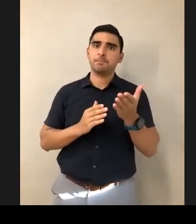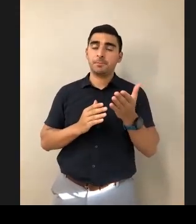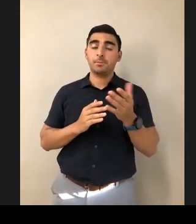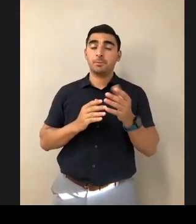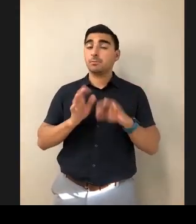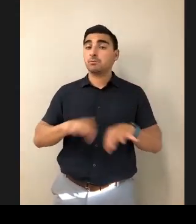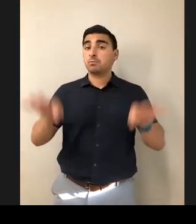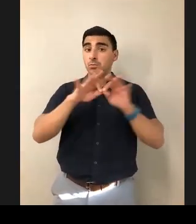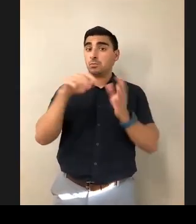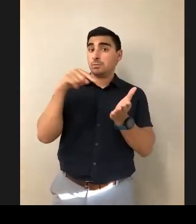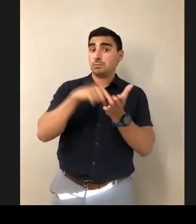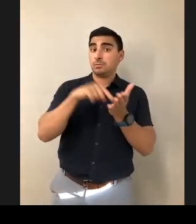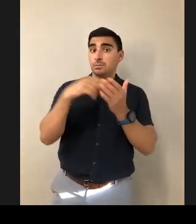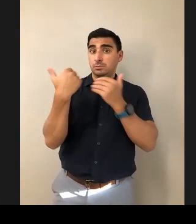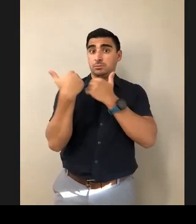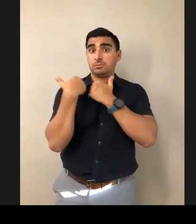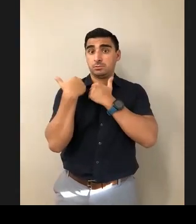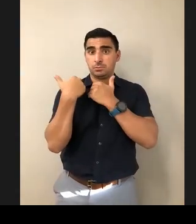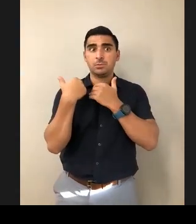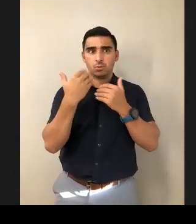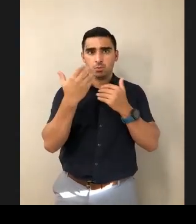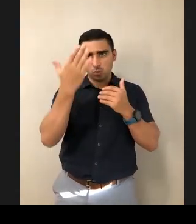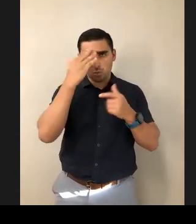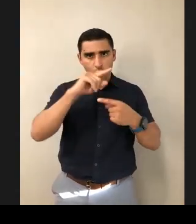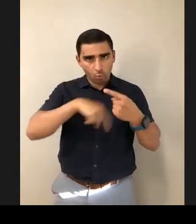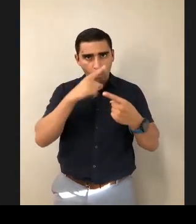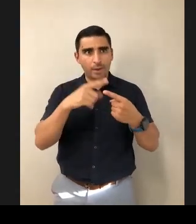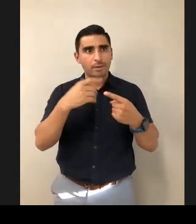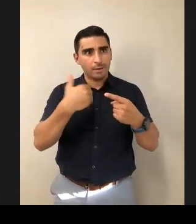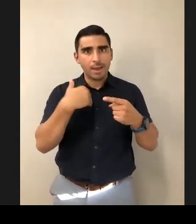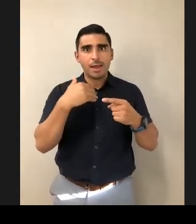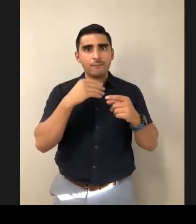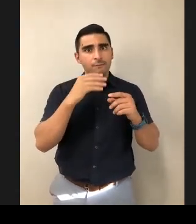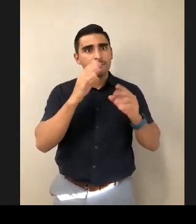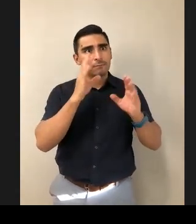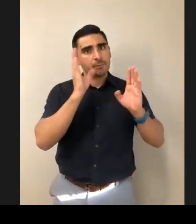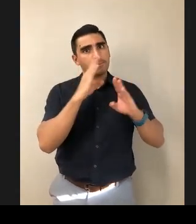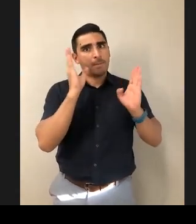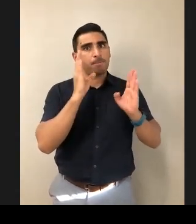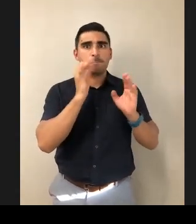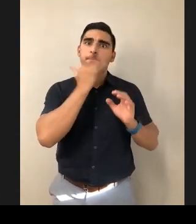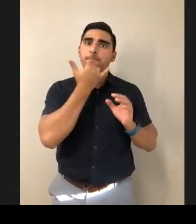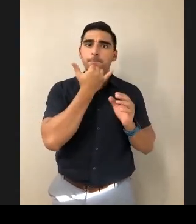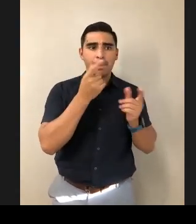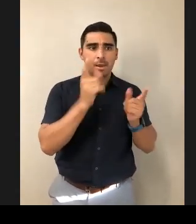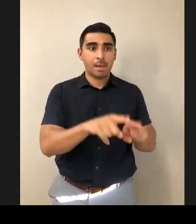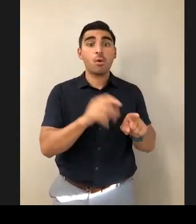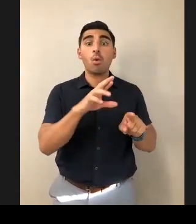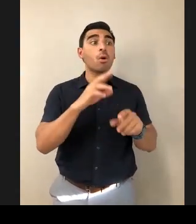la responsabilidad es saber cuándo existe esta